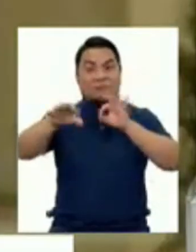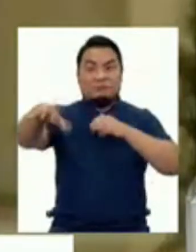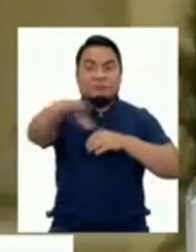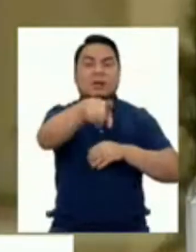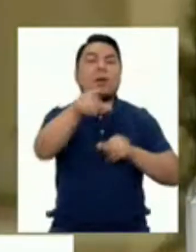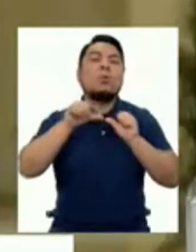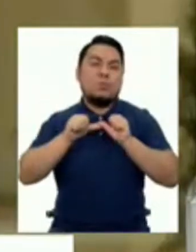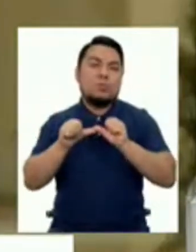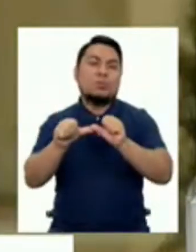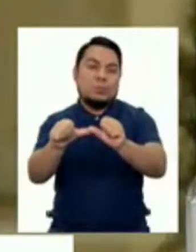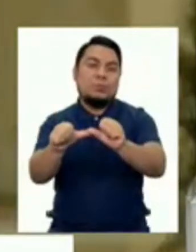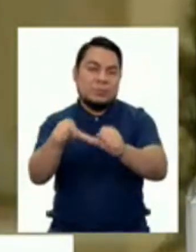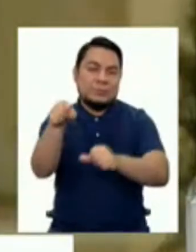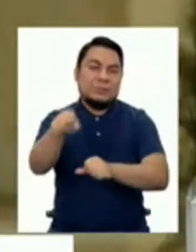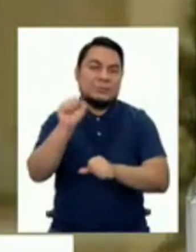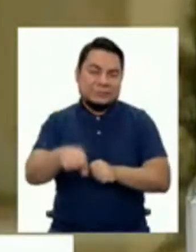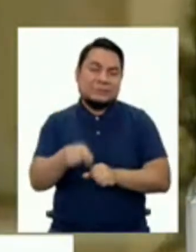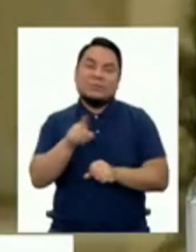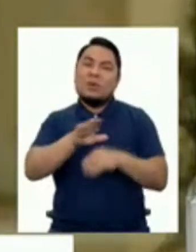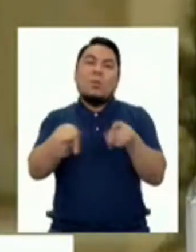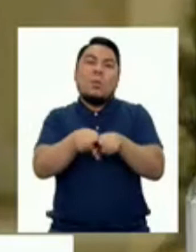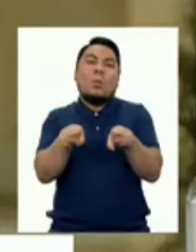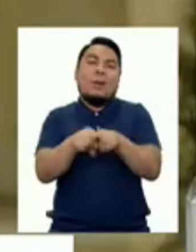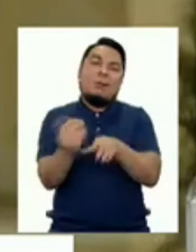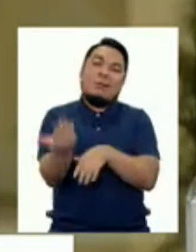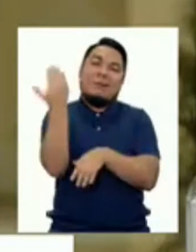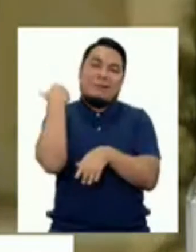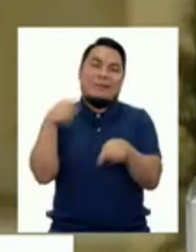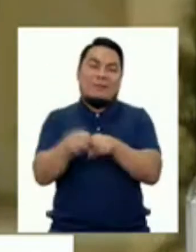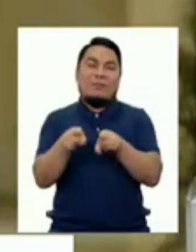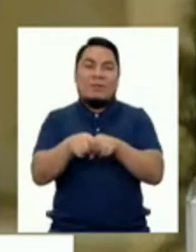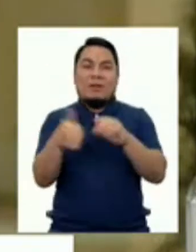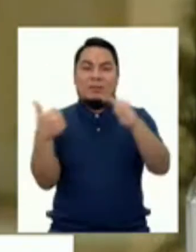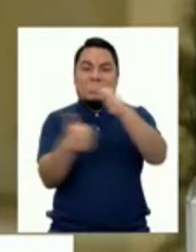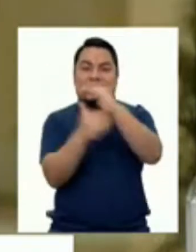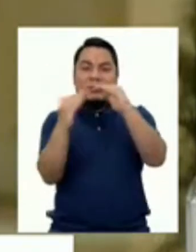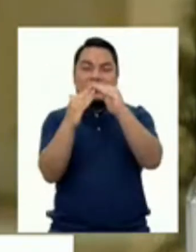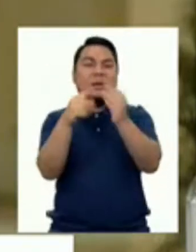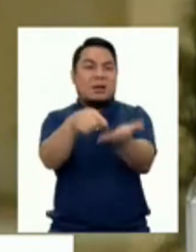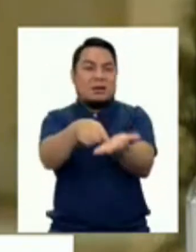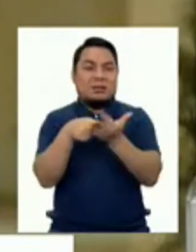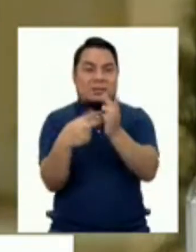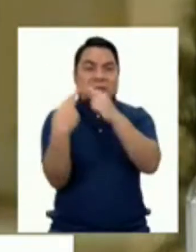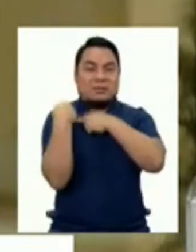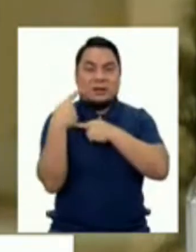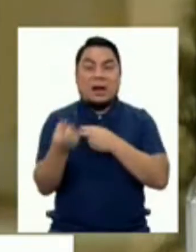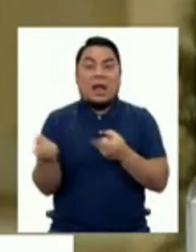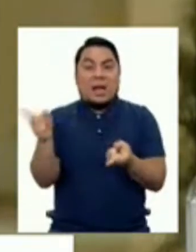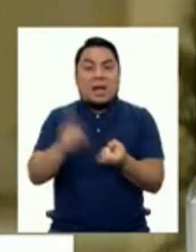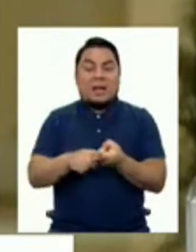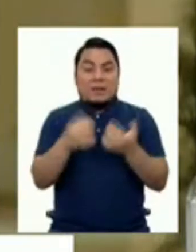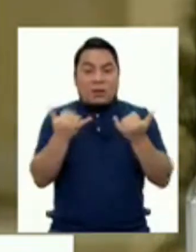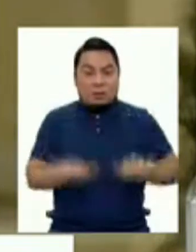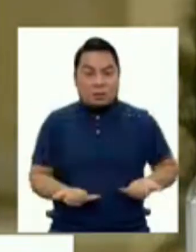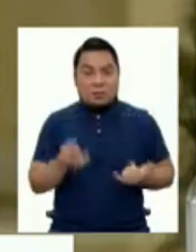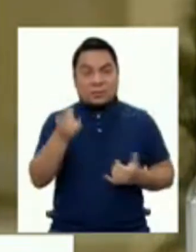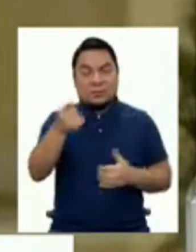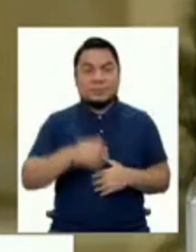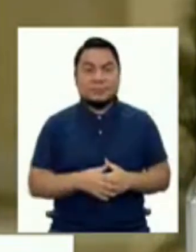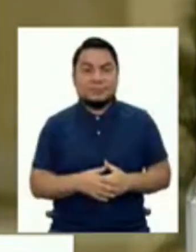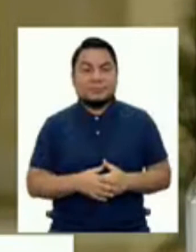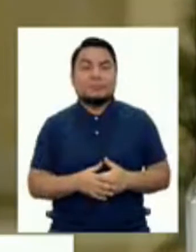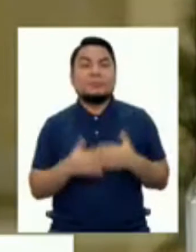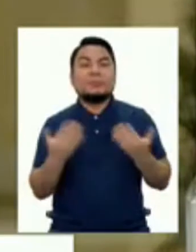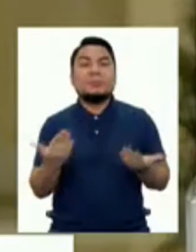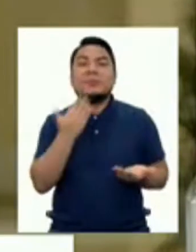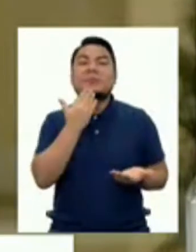continúan las características de la cuarentena que está vigente hasta el día de hoy.